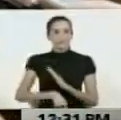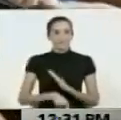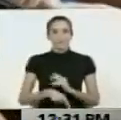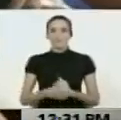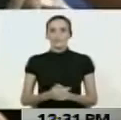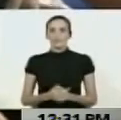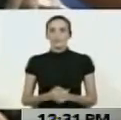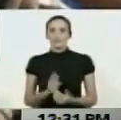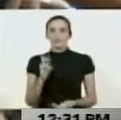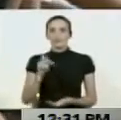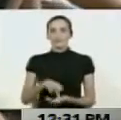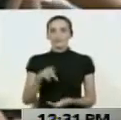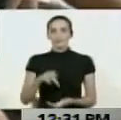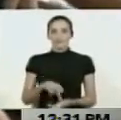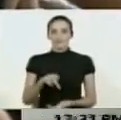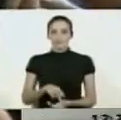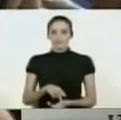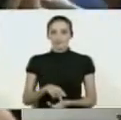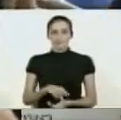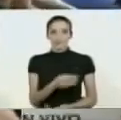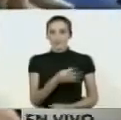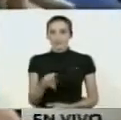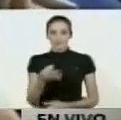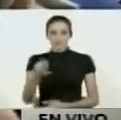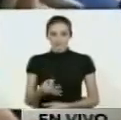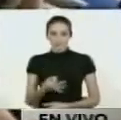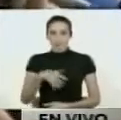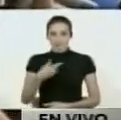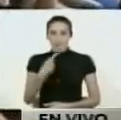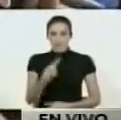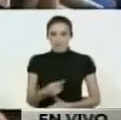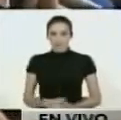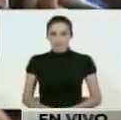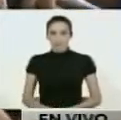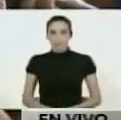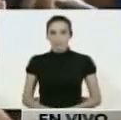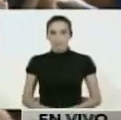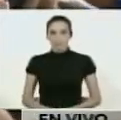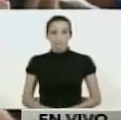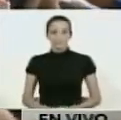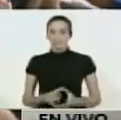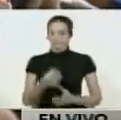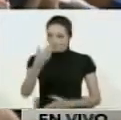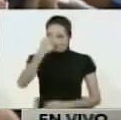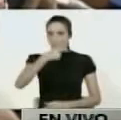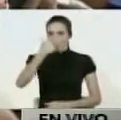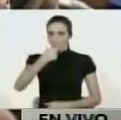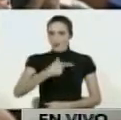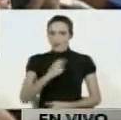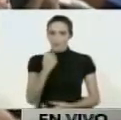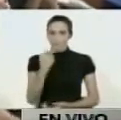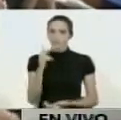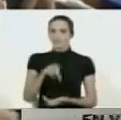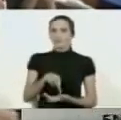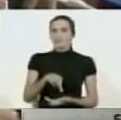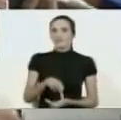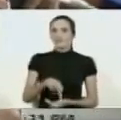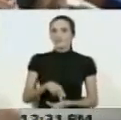una participación fenomenal, podemos decirlo, con toda sinceridad, la presencia